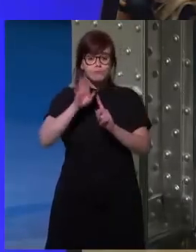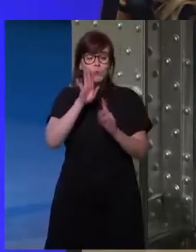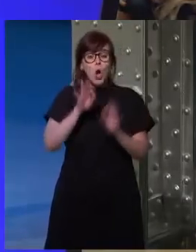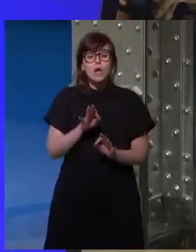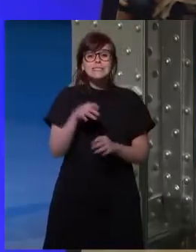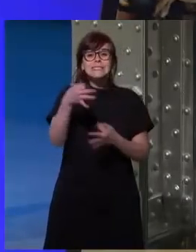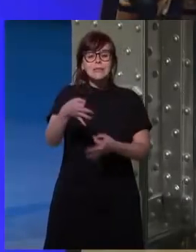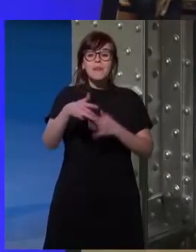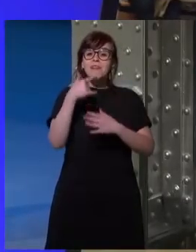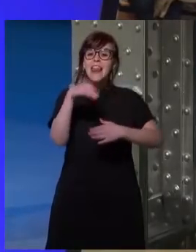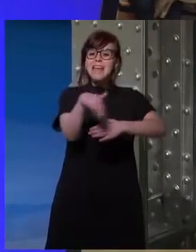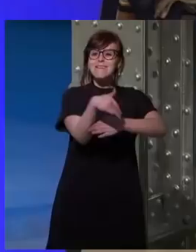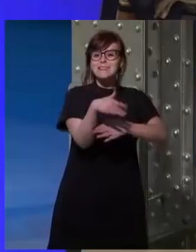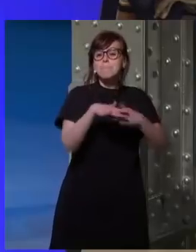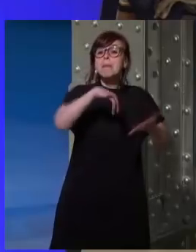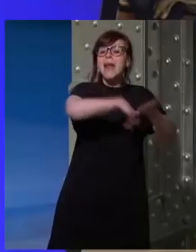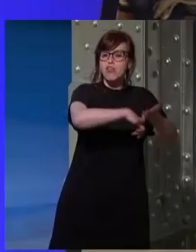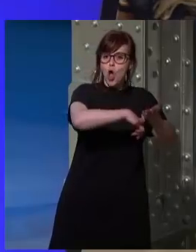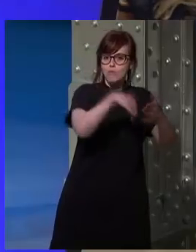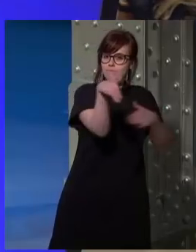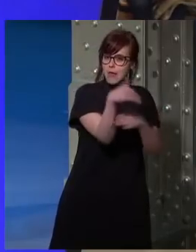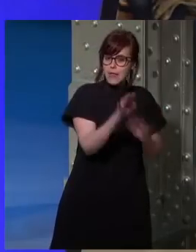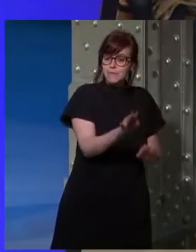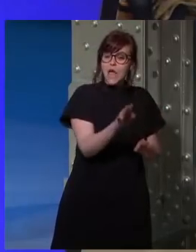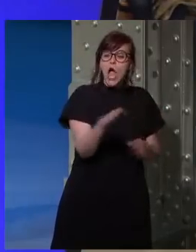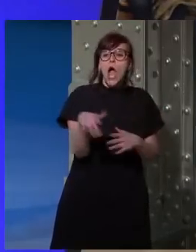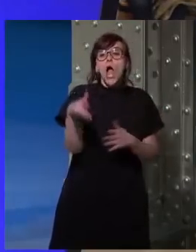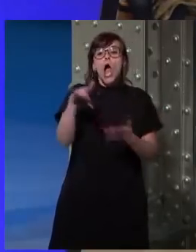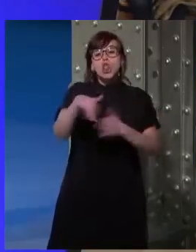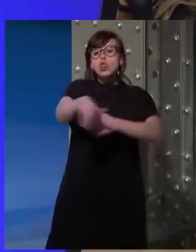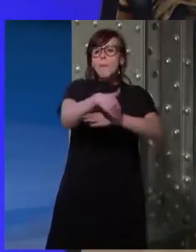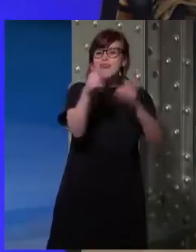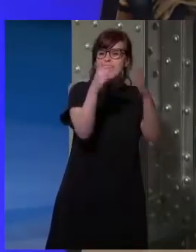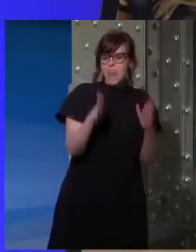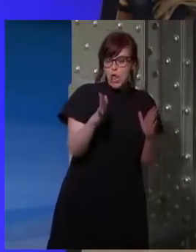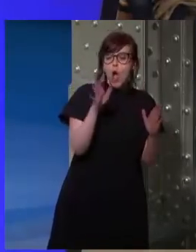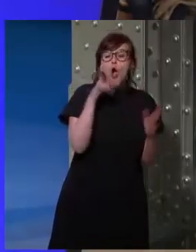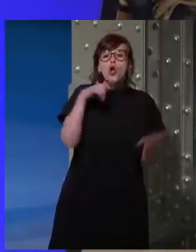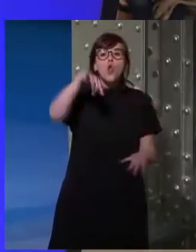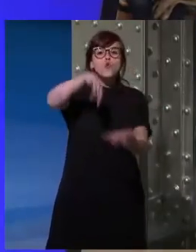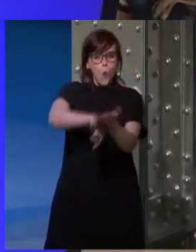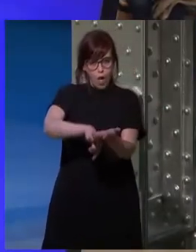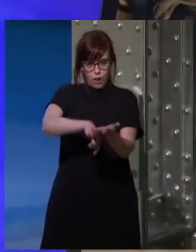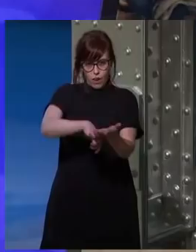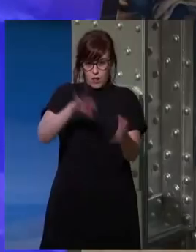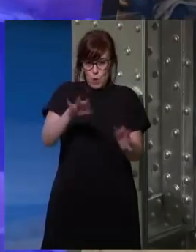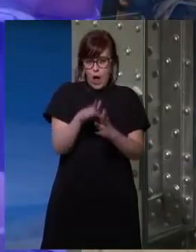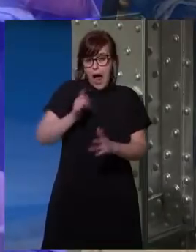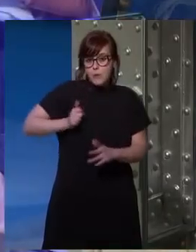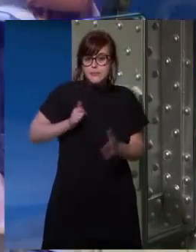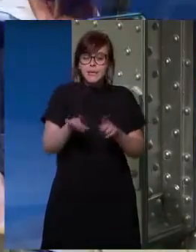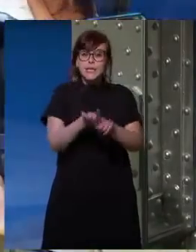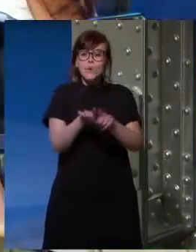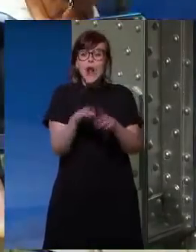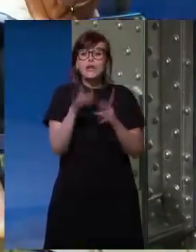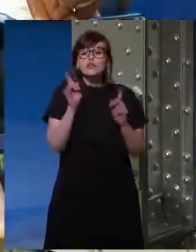el domicilio del marido se denominase a partir de ahora el domicilio conyugal, de manera que tras una separación el juez podía estipular que fuera la mujer la que